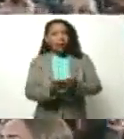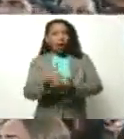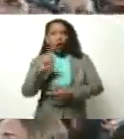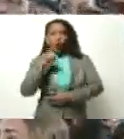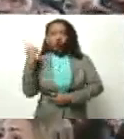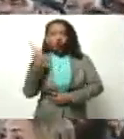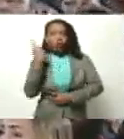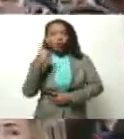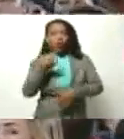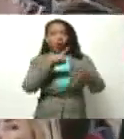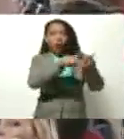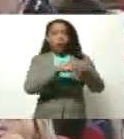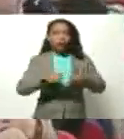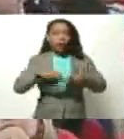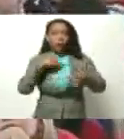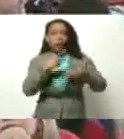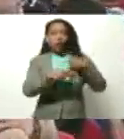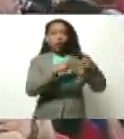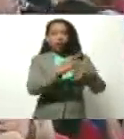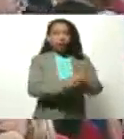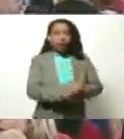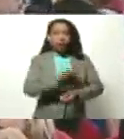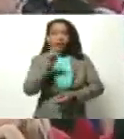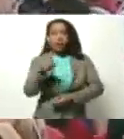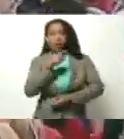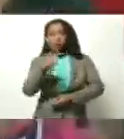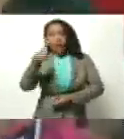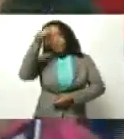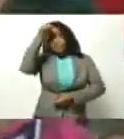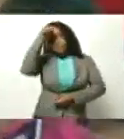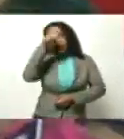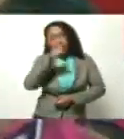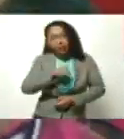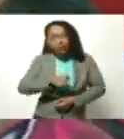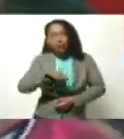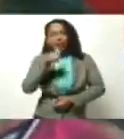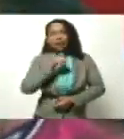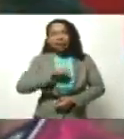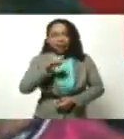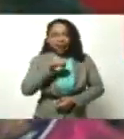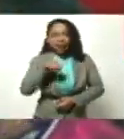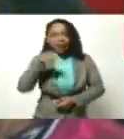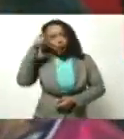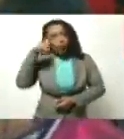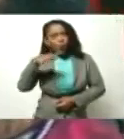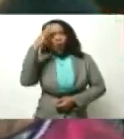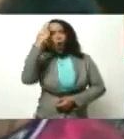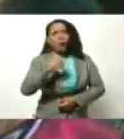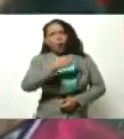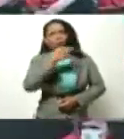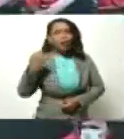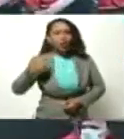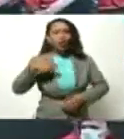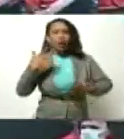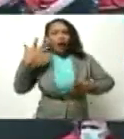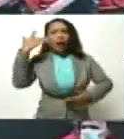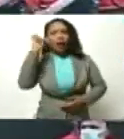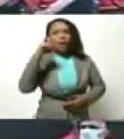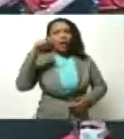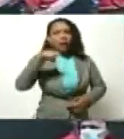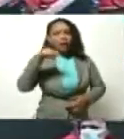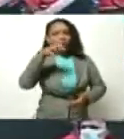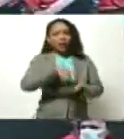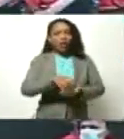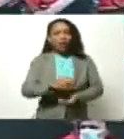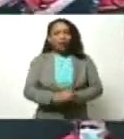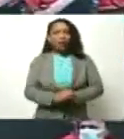solo los campesinos no solo los productores sino a la paciencia y resistencia de este pueblo comprometido que ha tenido por el estado